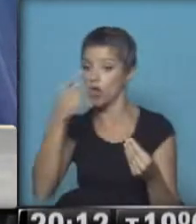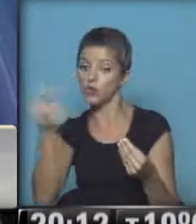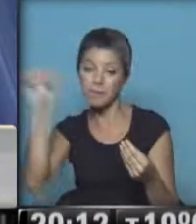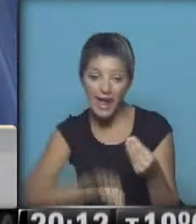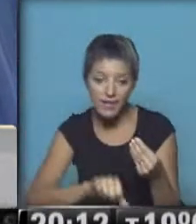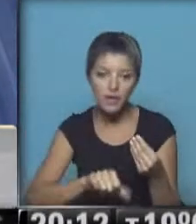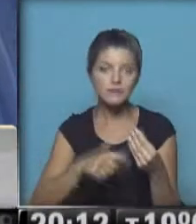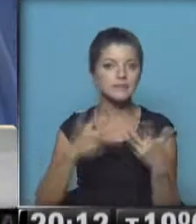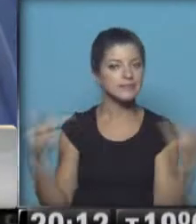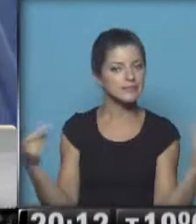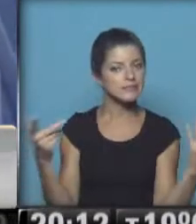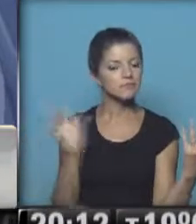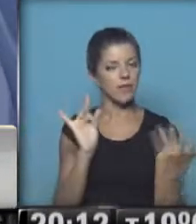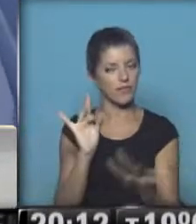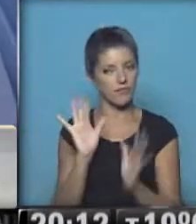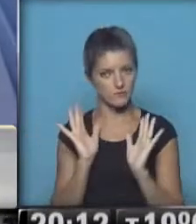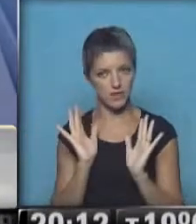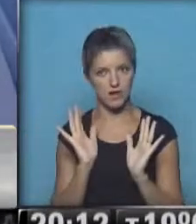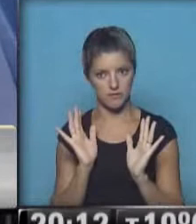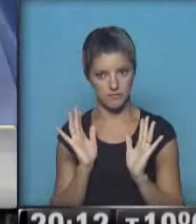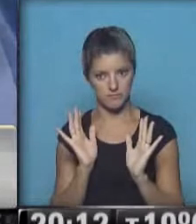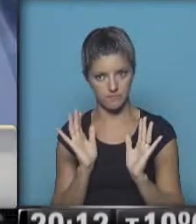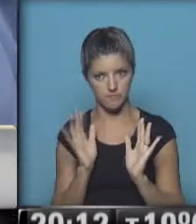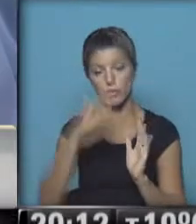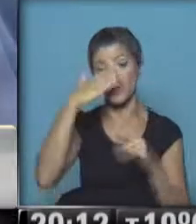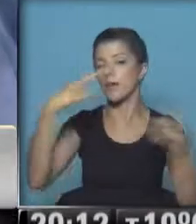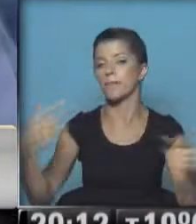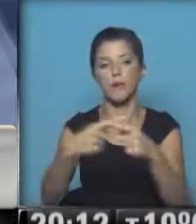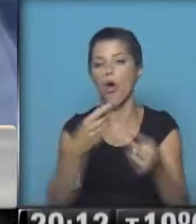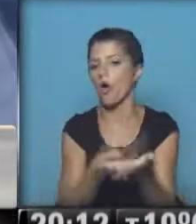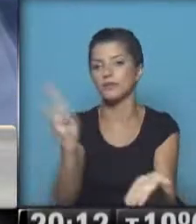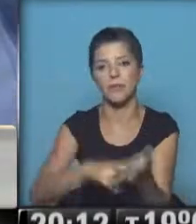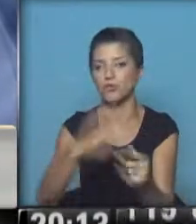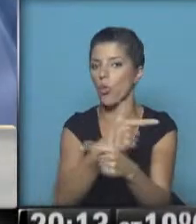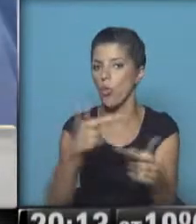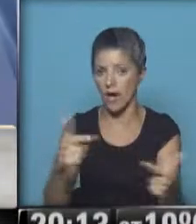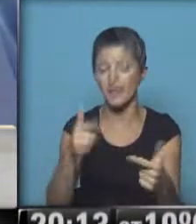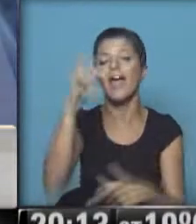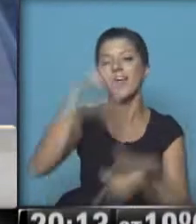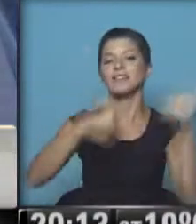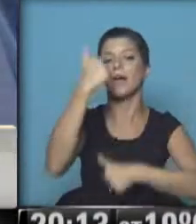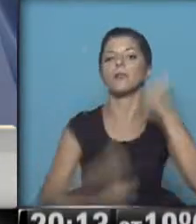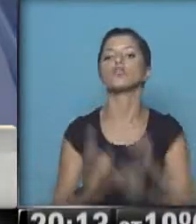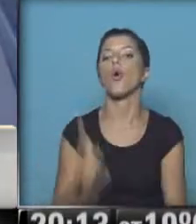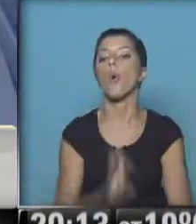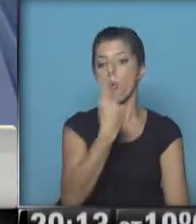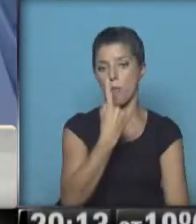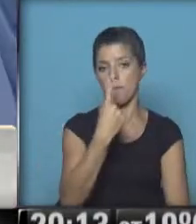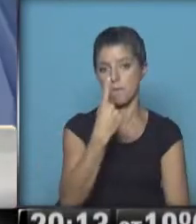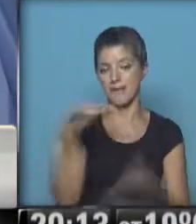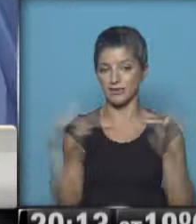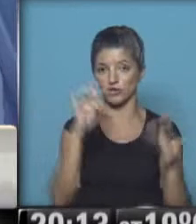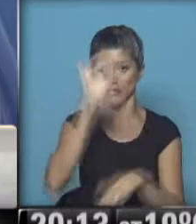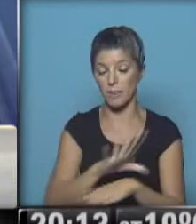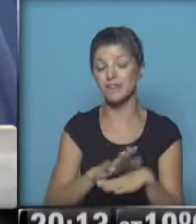difícil. Es muy difícil, como no se vuelven a encontrar, la cuestión de este campeonato, una sola rueda, es